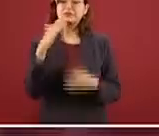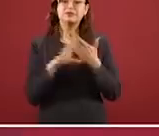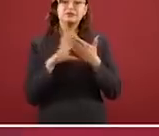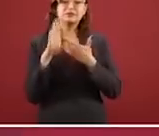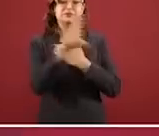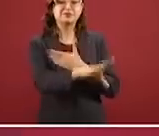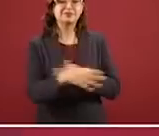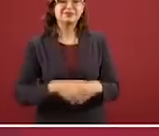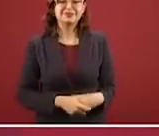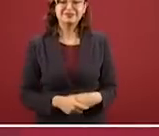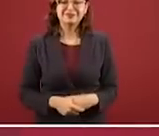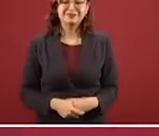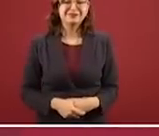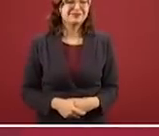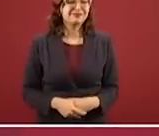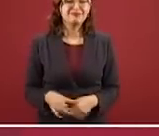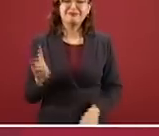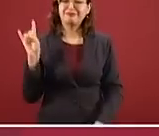cuando